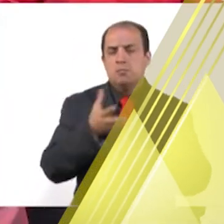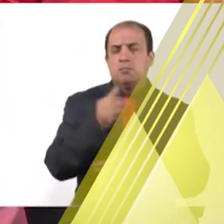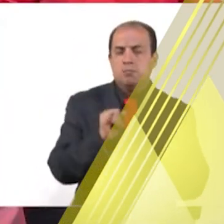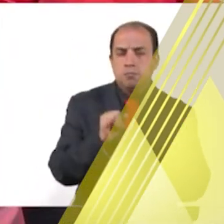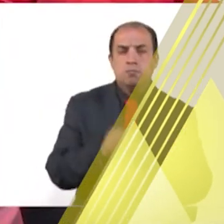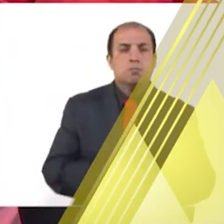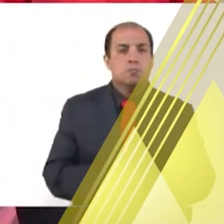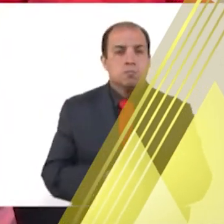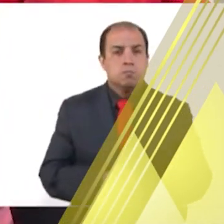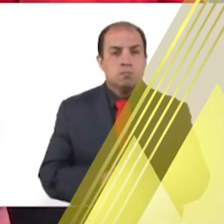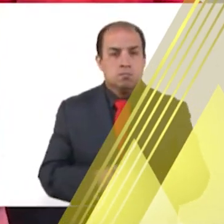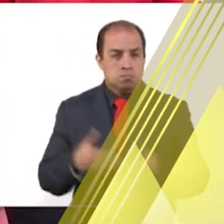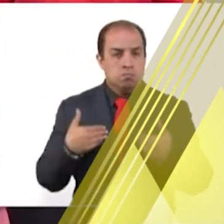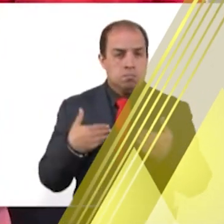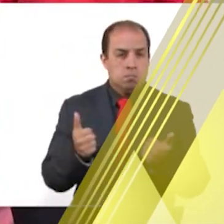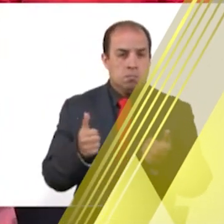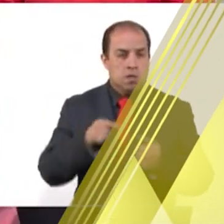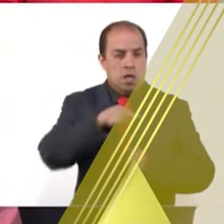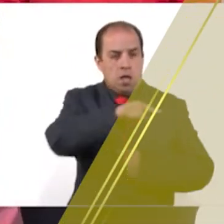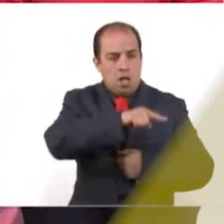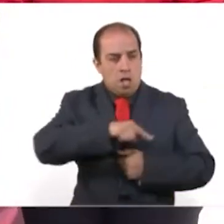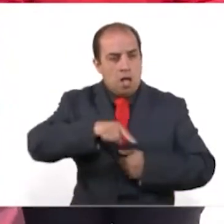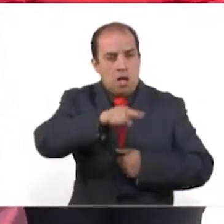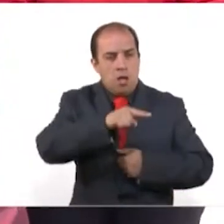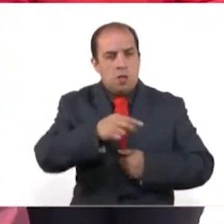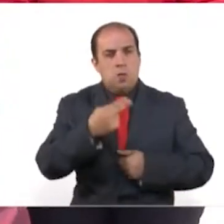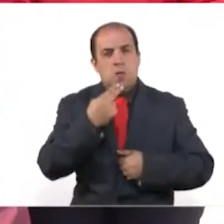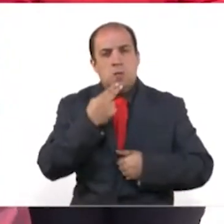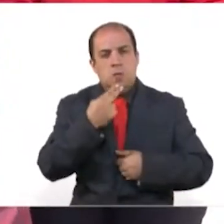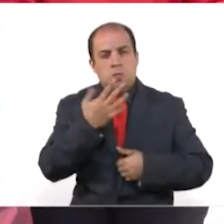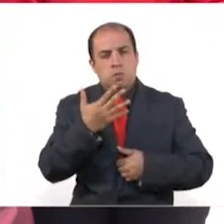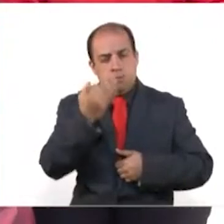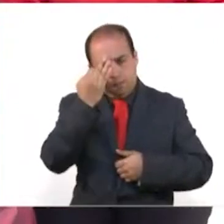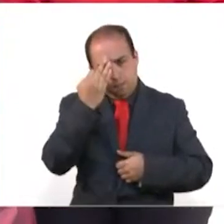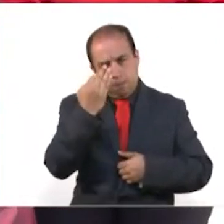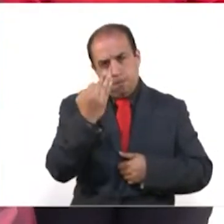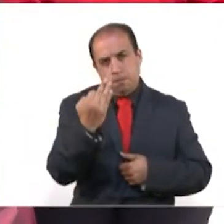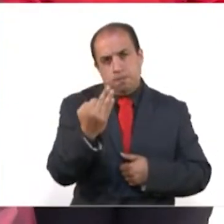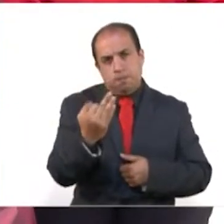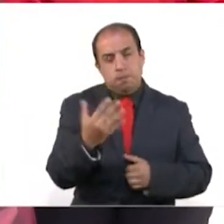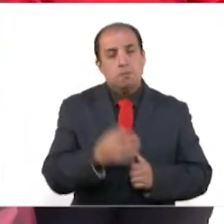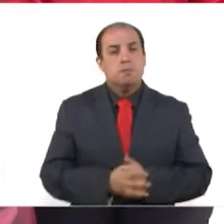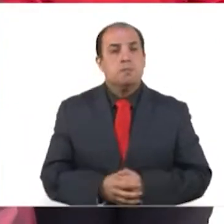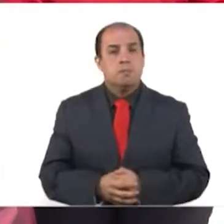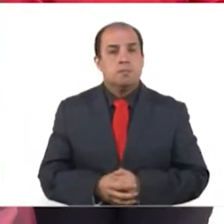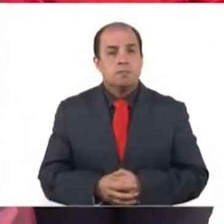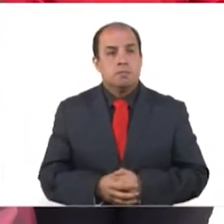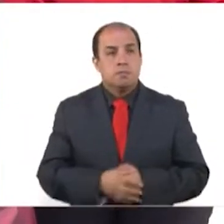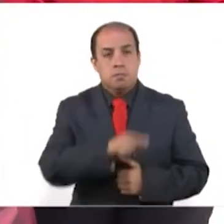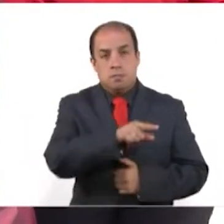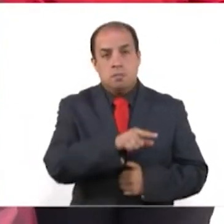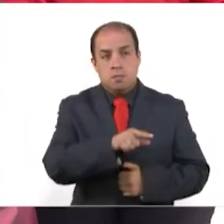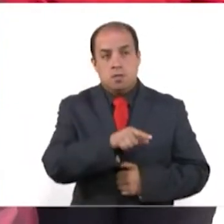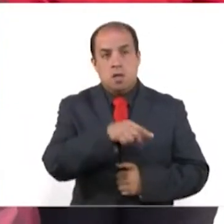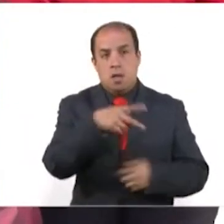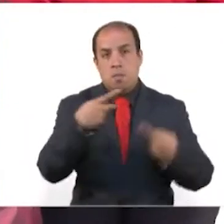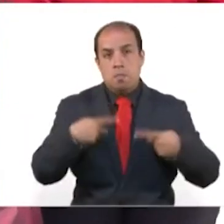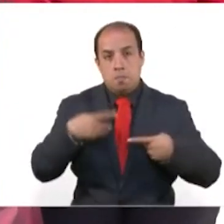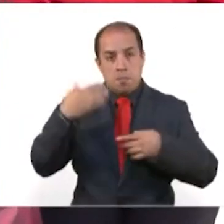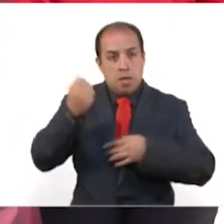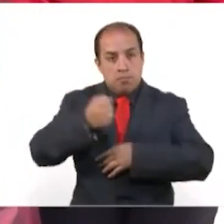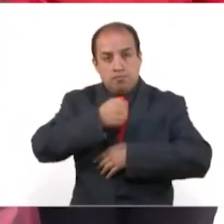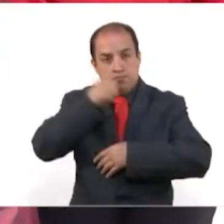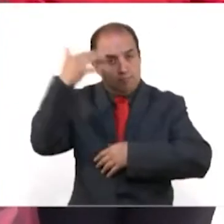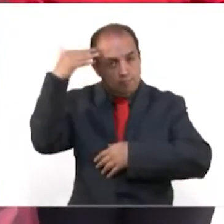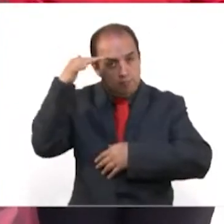yo lo que entiendo es que es un espacio que se usa desde hace mucho tiempo, de adultos mayores que